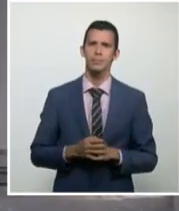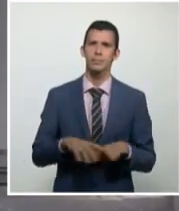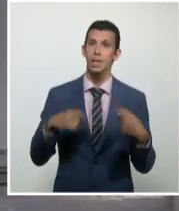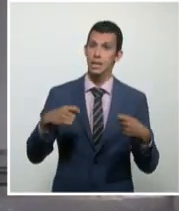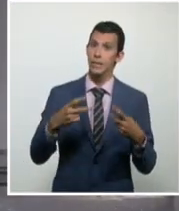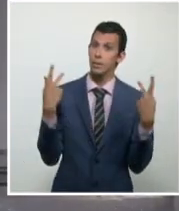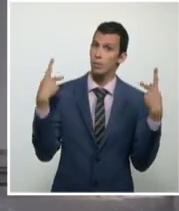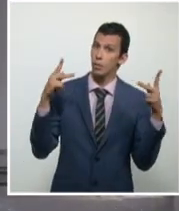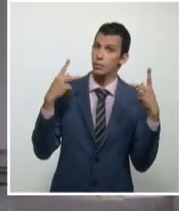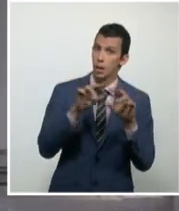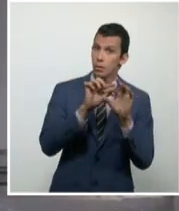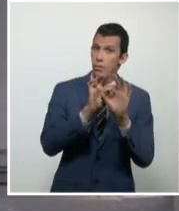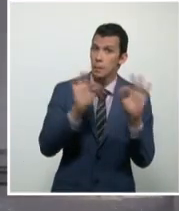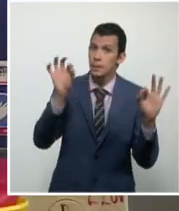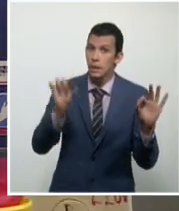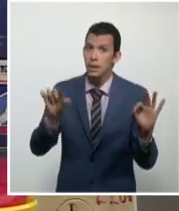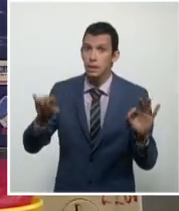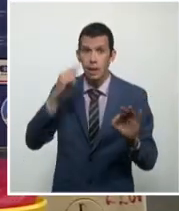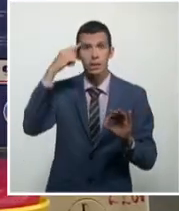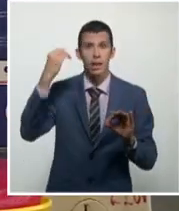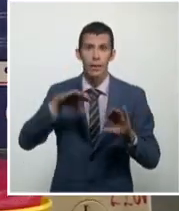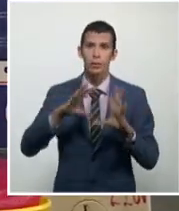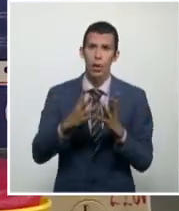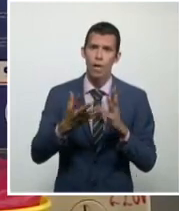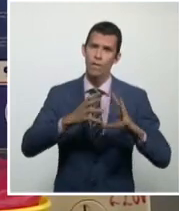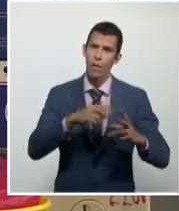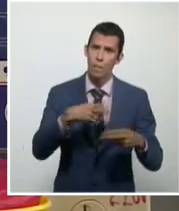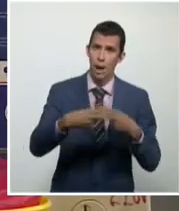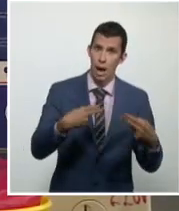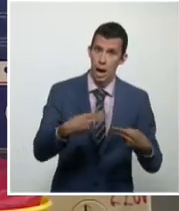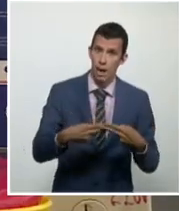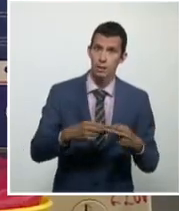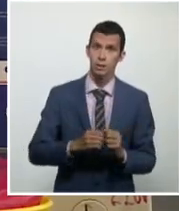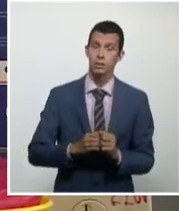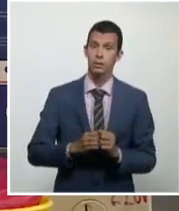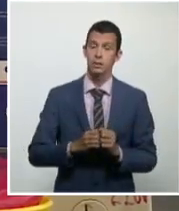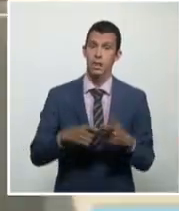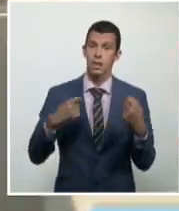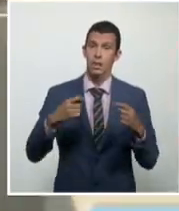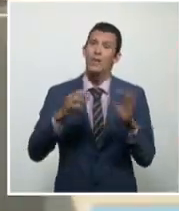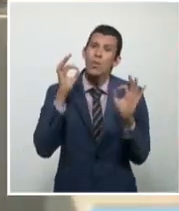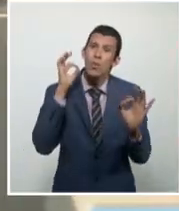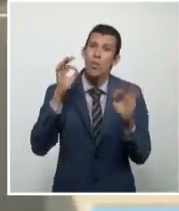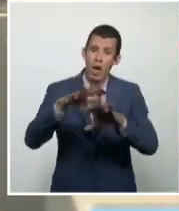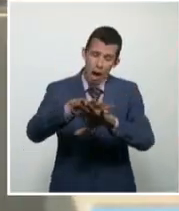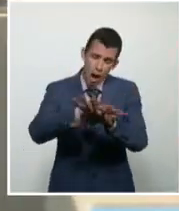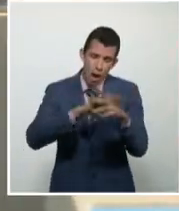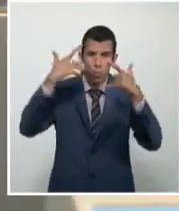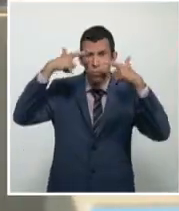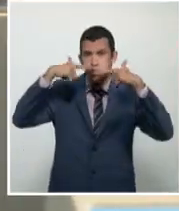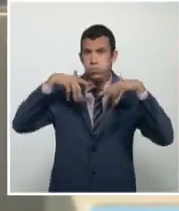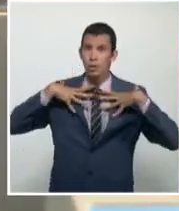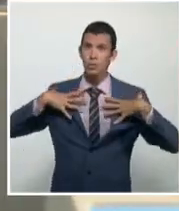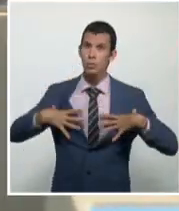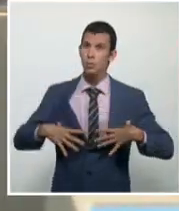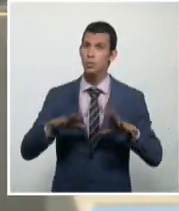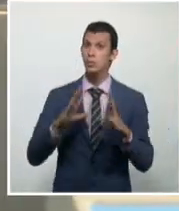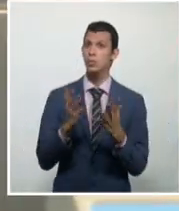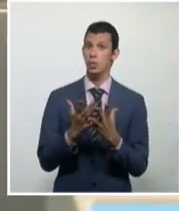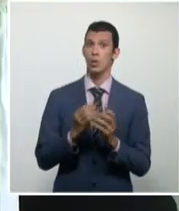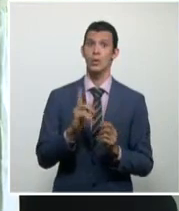determinadas medidas de dios' seguridad por la gran transmisibilidad que tiene la muestra por tanto no podemos hacerlo a nivel de población